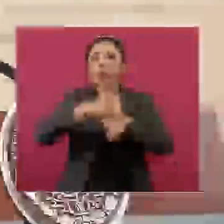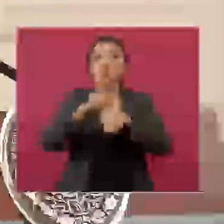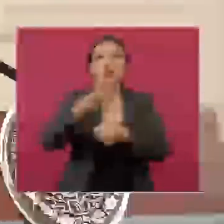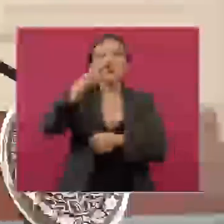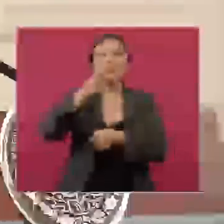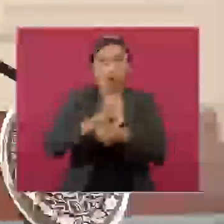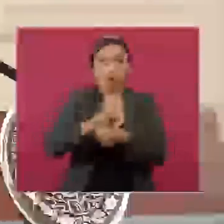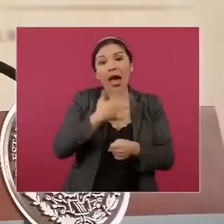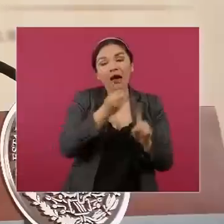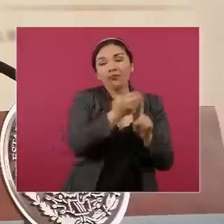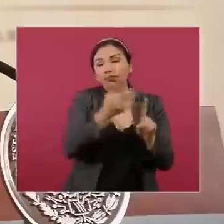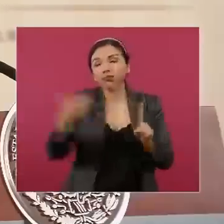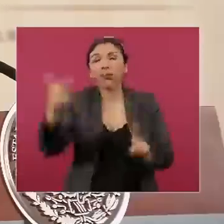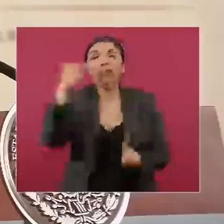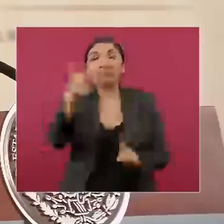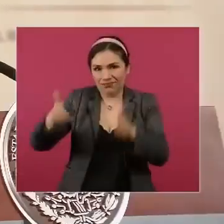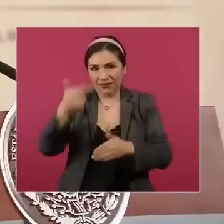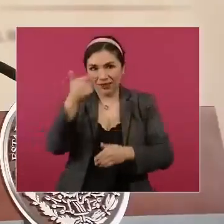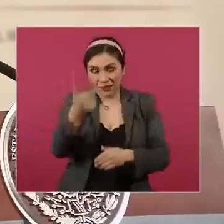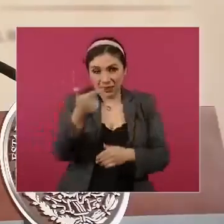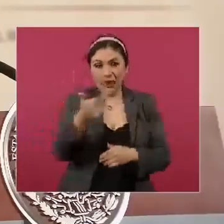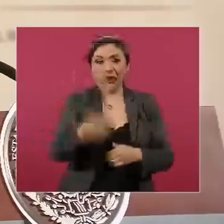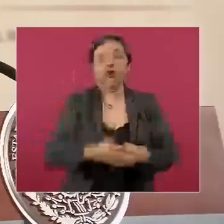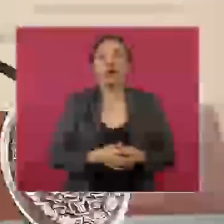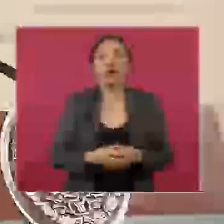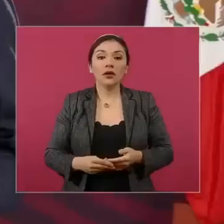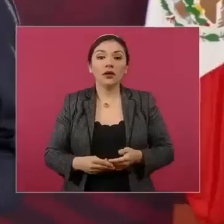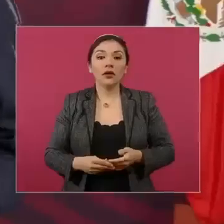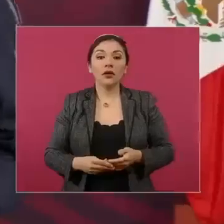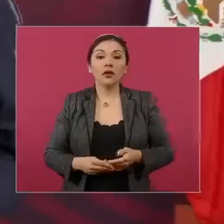que son 7 tramos, es